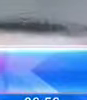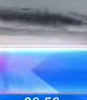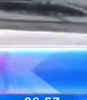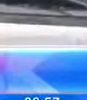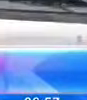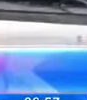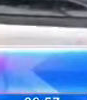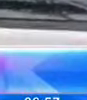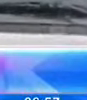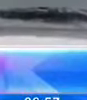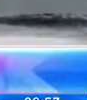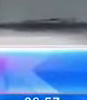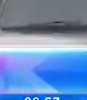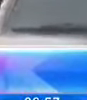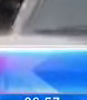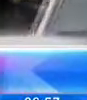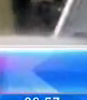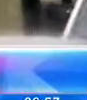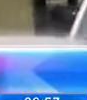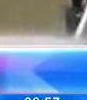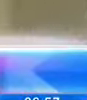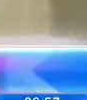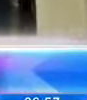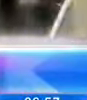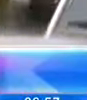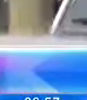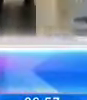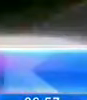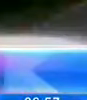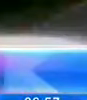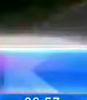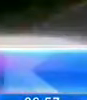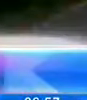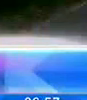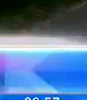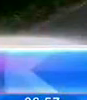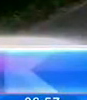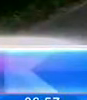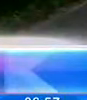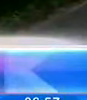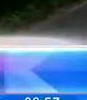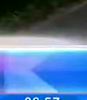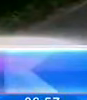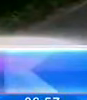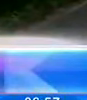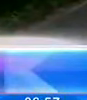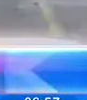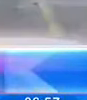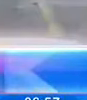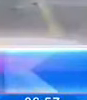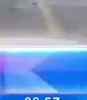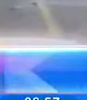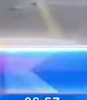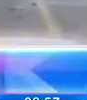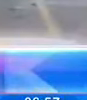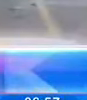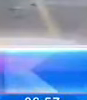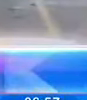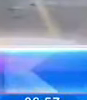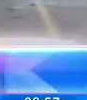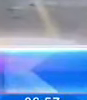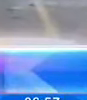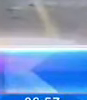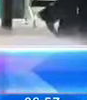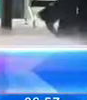En el cantón Palenque, un choque entre una tricimoto y un auto dejó como saldo una menor de 7 años fallecida y 4